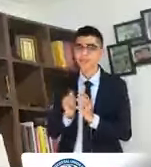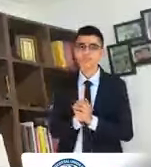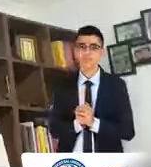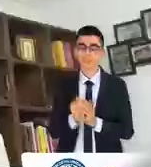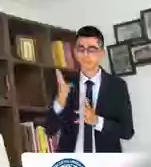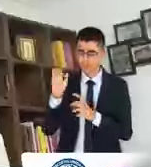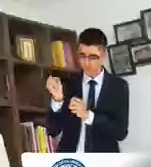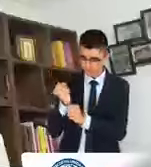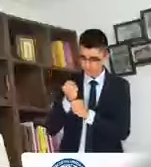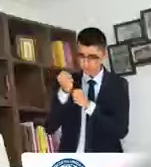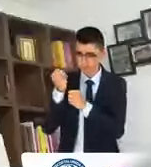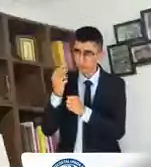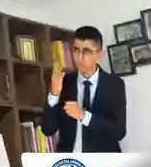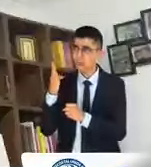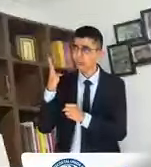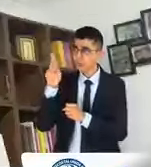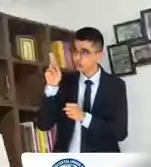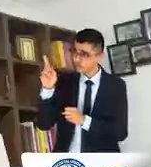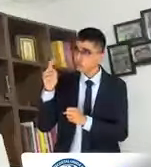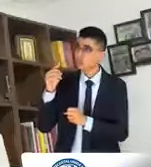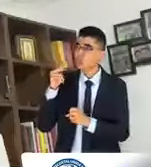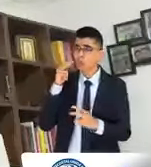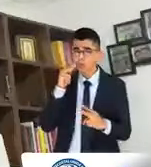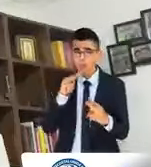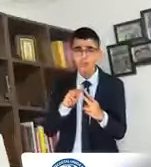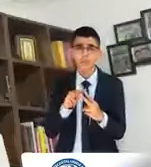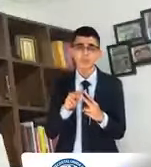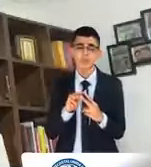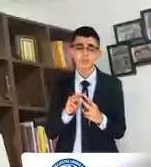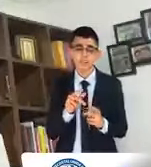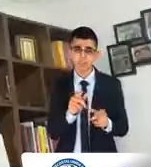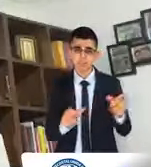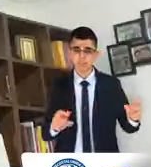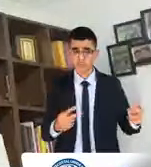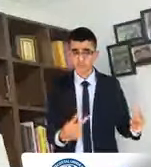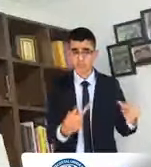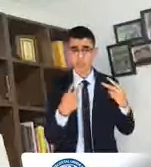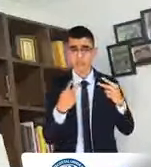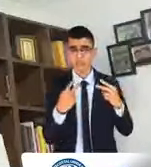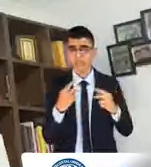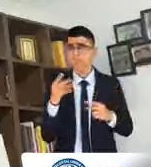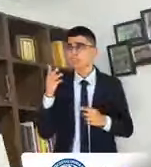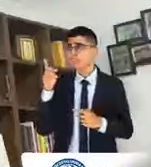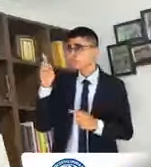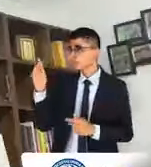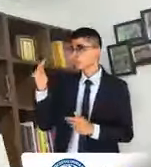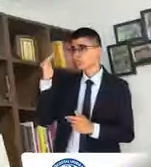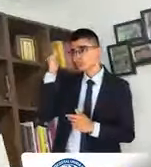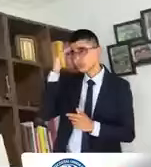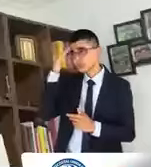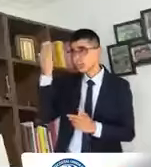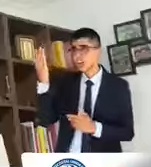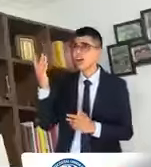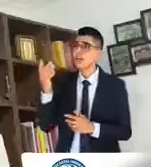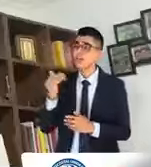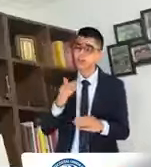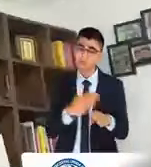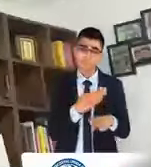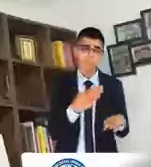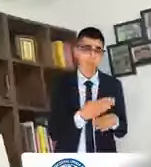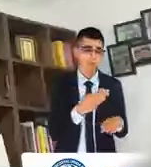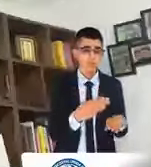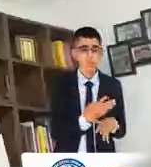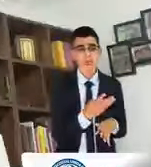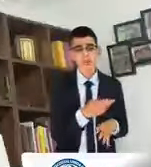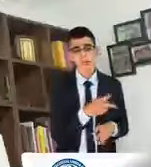conoces a esta persona que me está oyendo y sabes sus problemas y sus necesidades. Y sabes que a veces no quiere creer